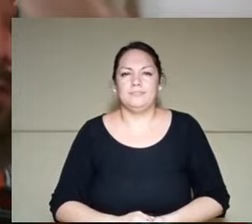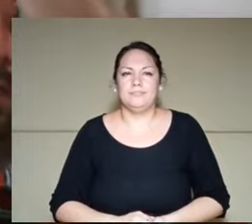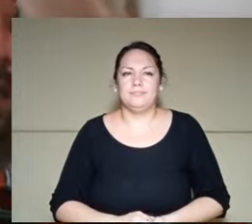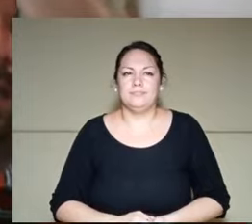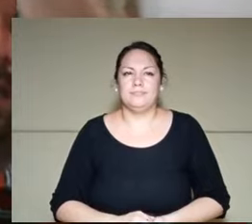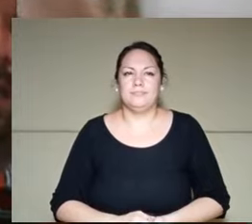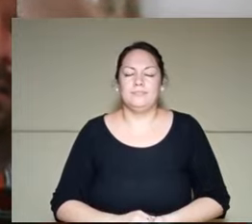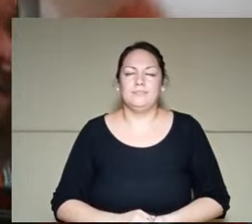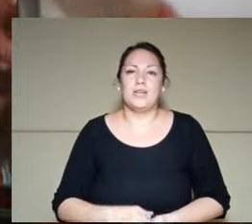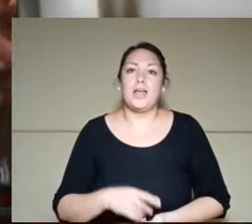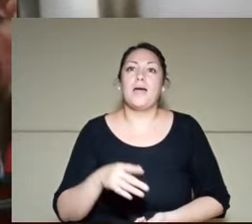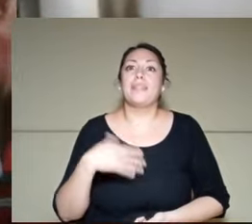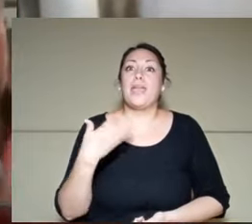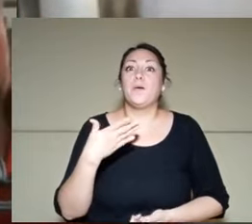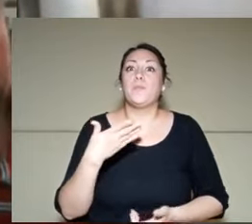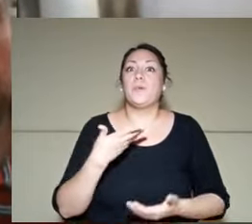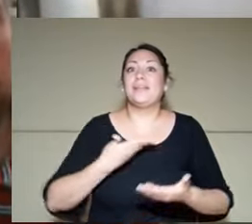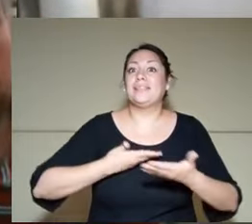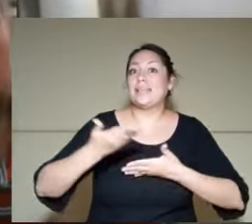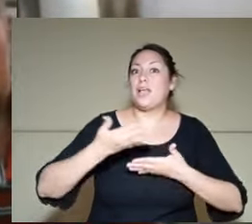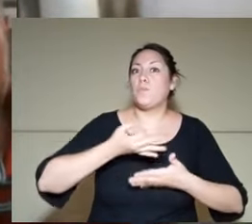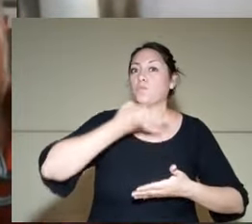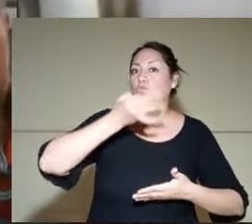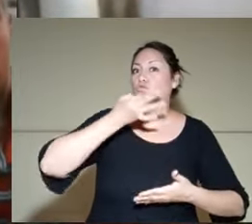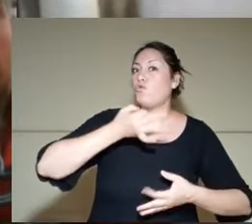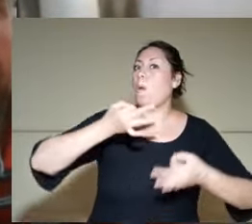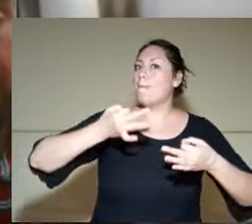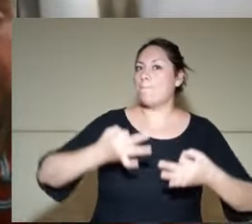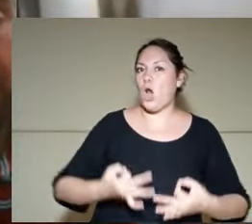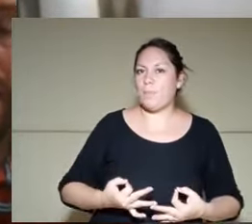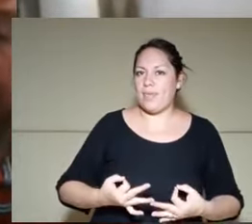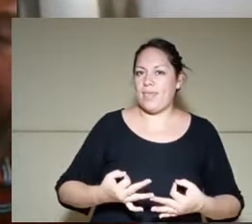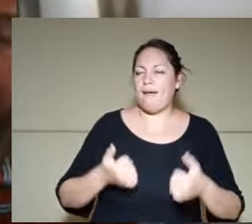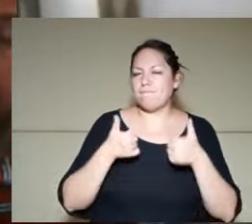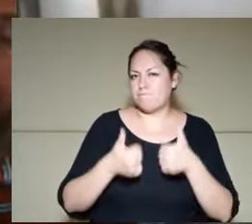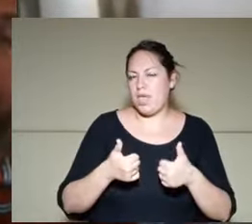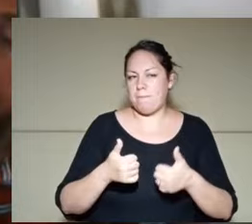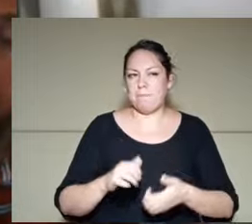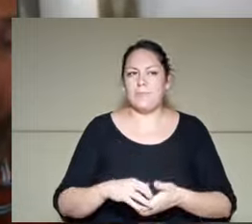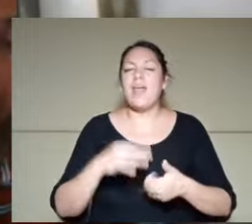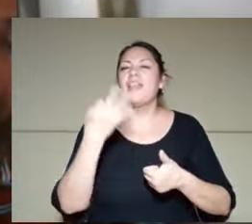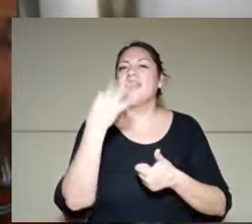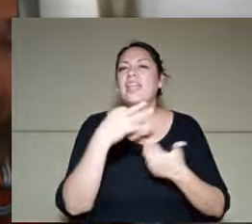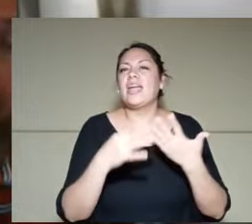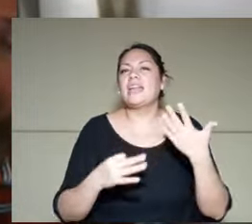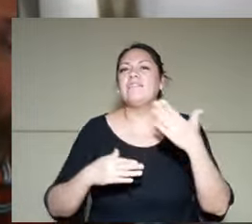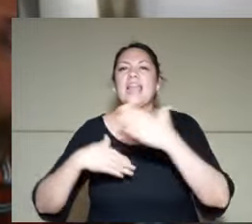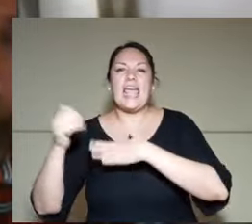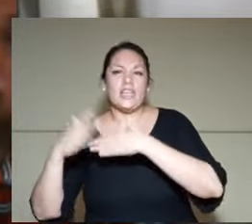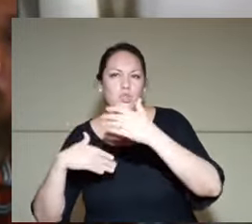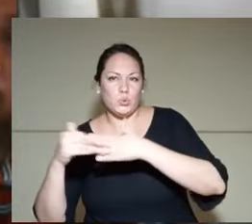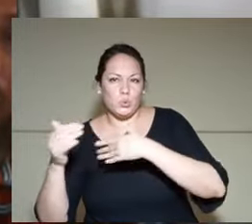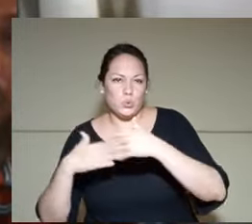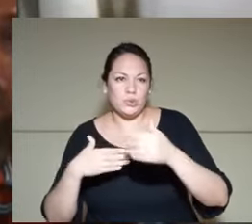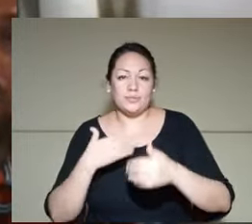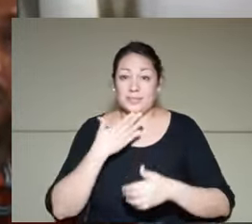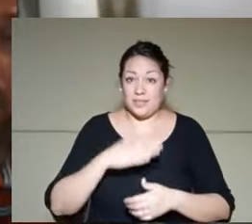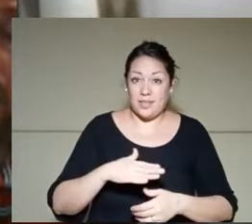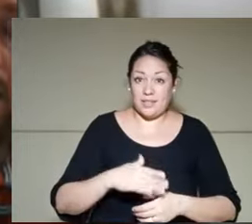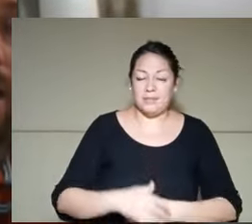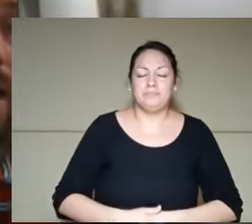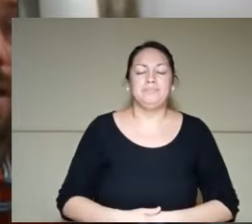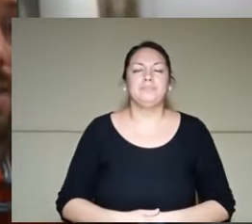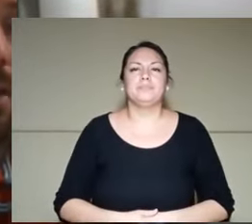nuevos que, para poder hablar con propiedad y poder después describir estructuras y